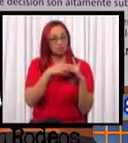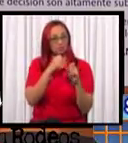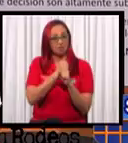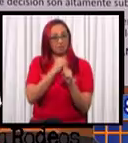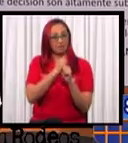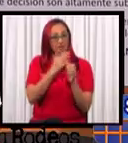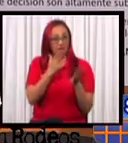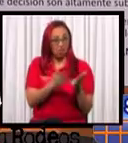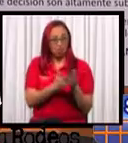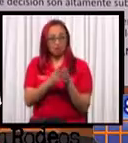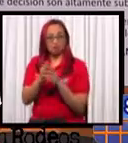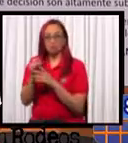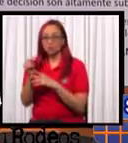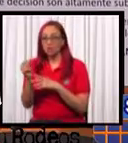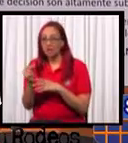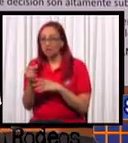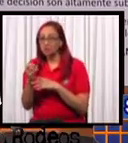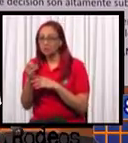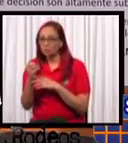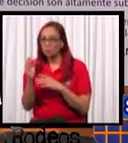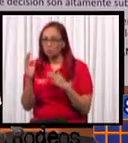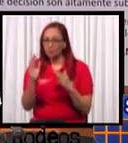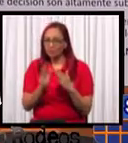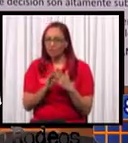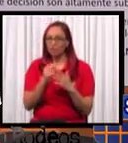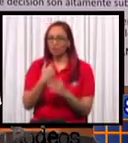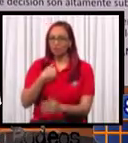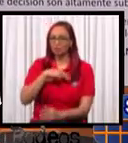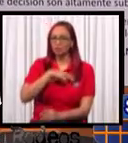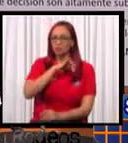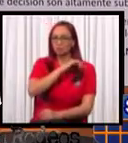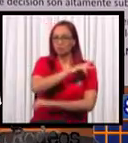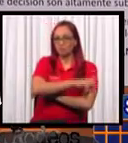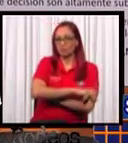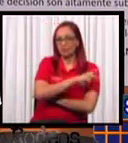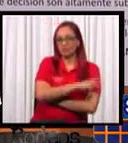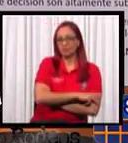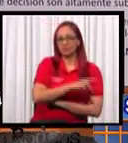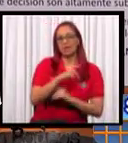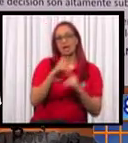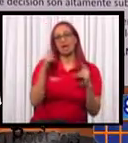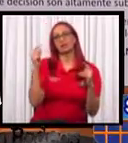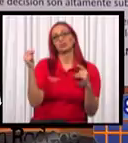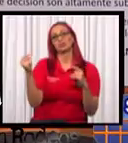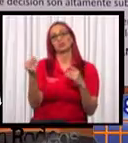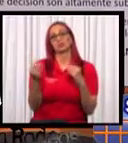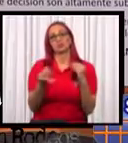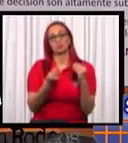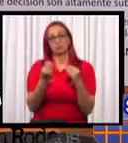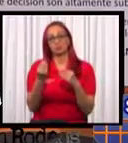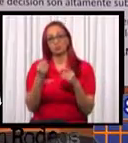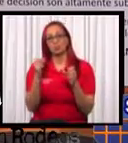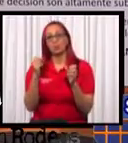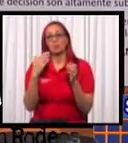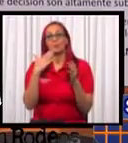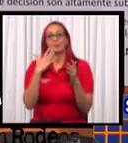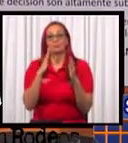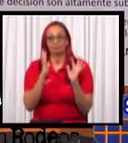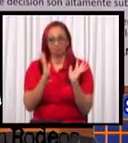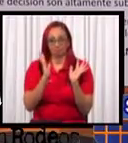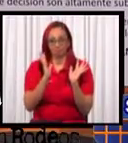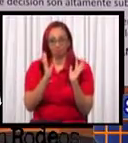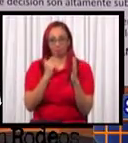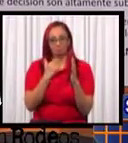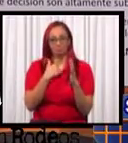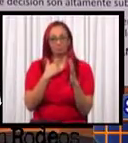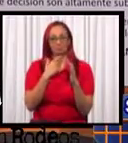salario muy por debajo de lo que nosotros como país, que tenemos altos costos de producción, pues vamos a tener una gran